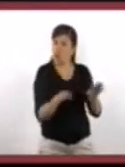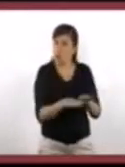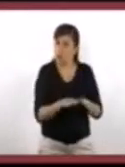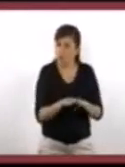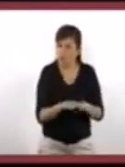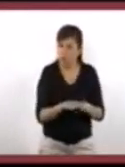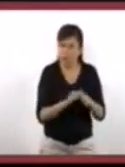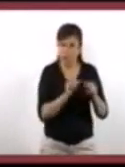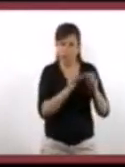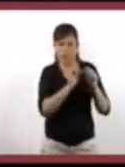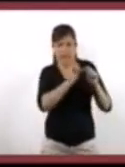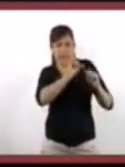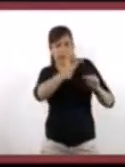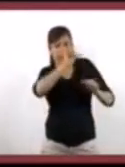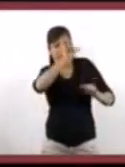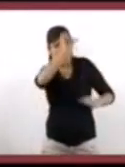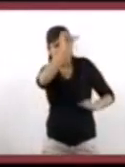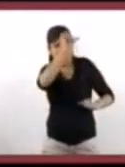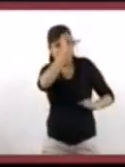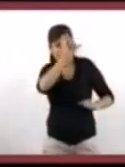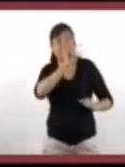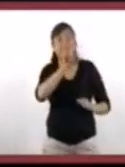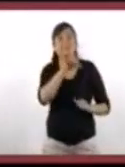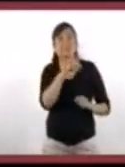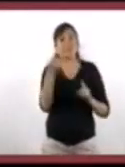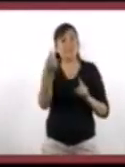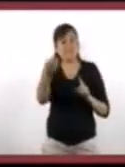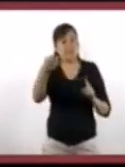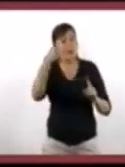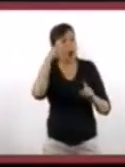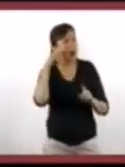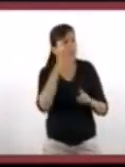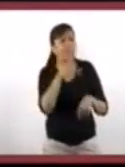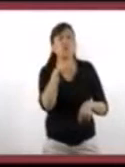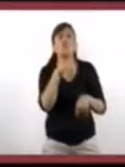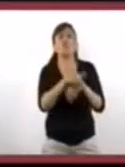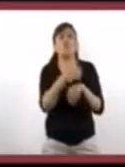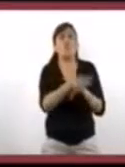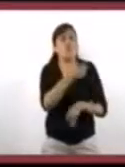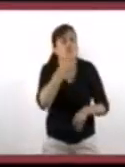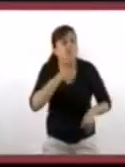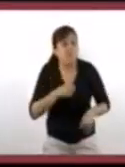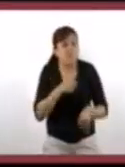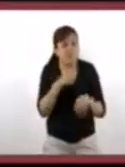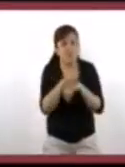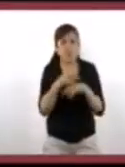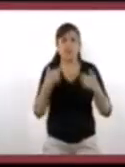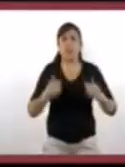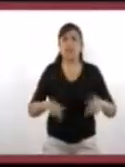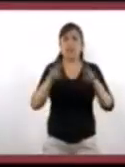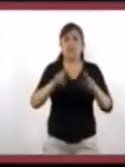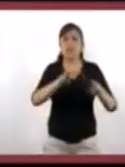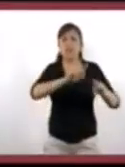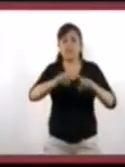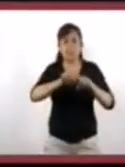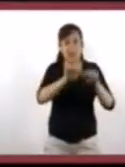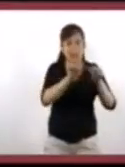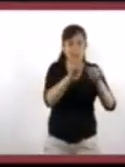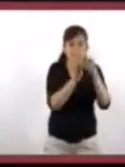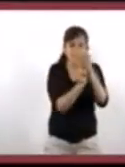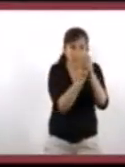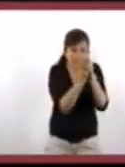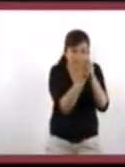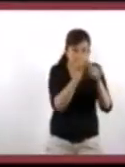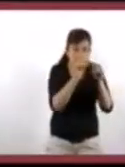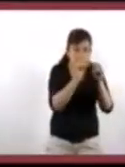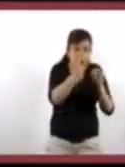lo único que requiere saber es un número que de alguna manera representa las distintas alturas de